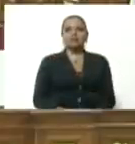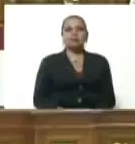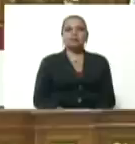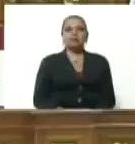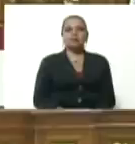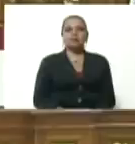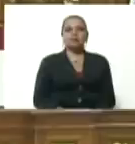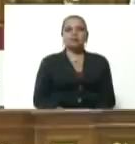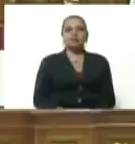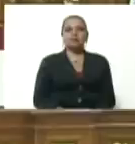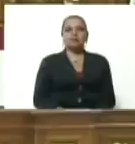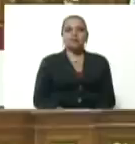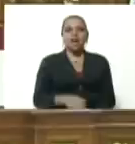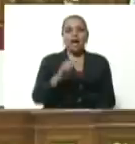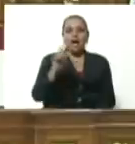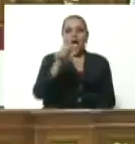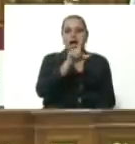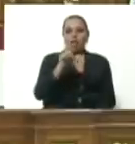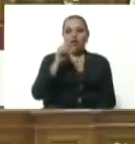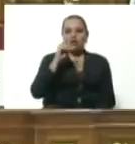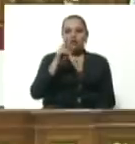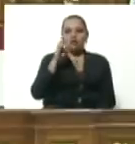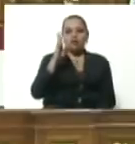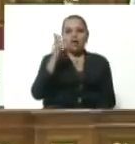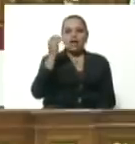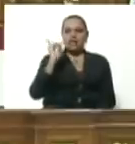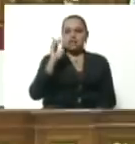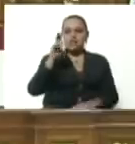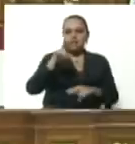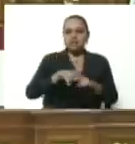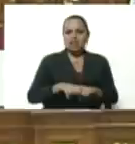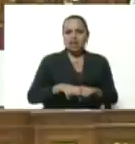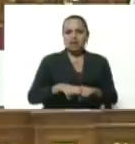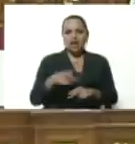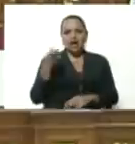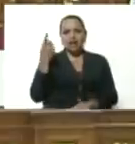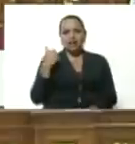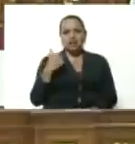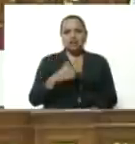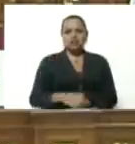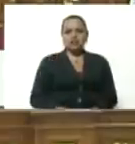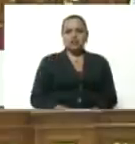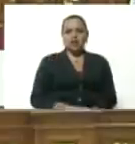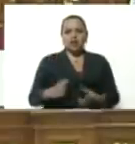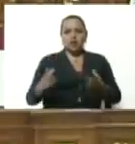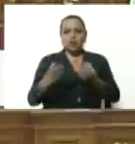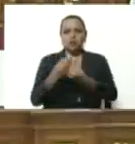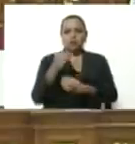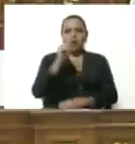Dale. Ramos Alú estaba sentado ayer con Bernabé para los candidatos de Acción Democrática.